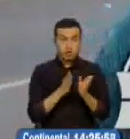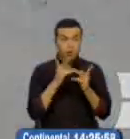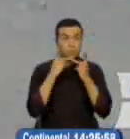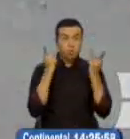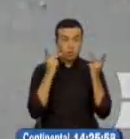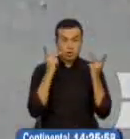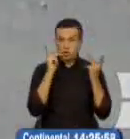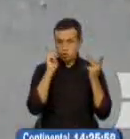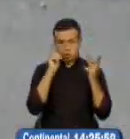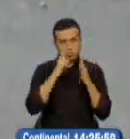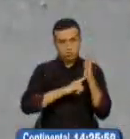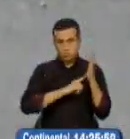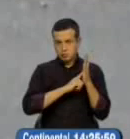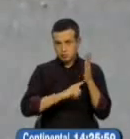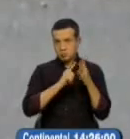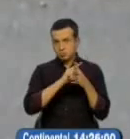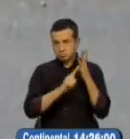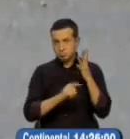de tránsito.